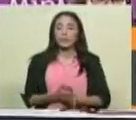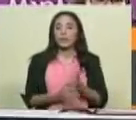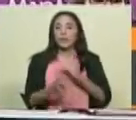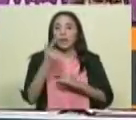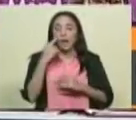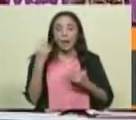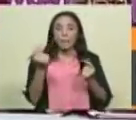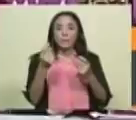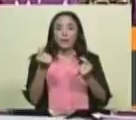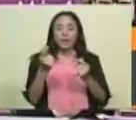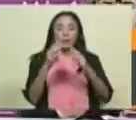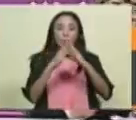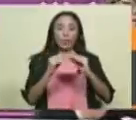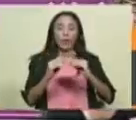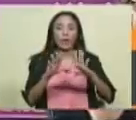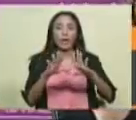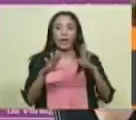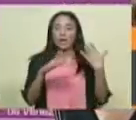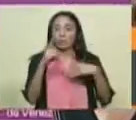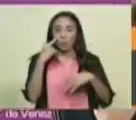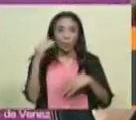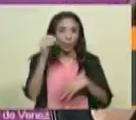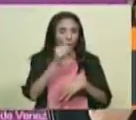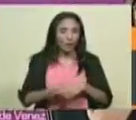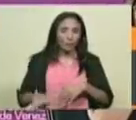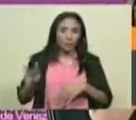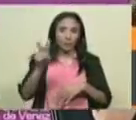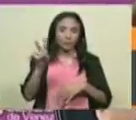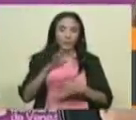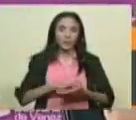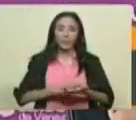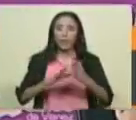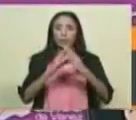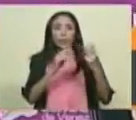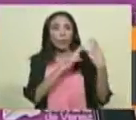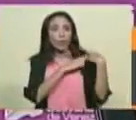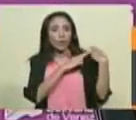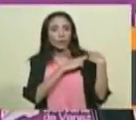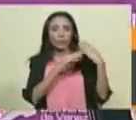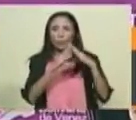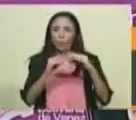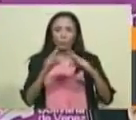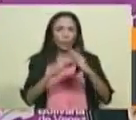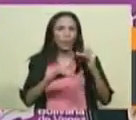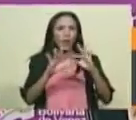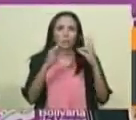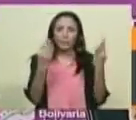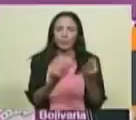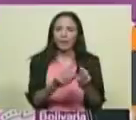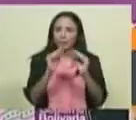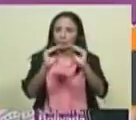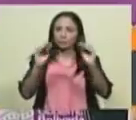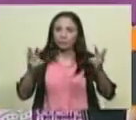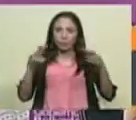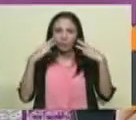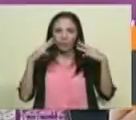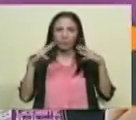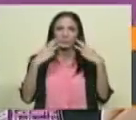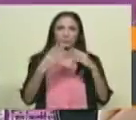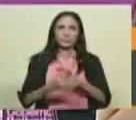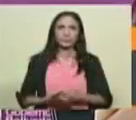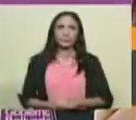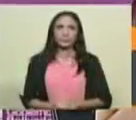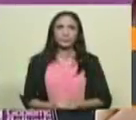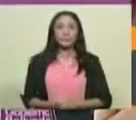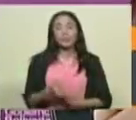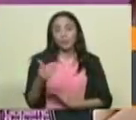Atención, mujeres en todo el país. Atención, jefes de hogares también en todo el país. Es muy